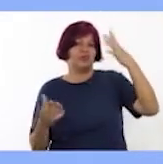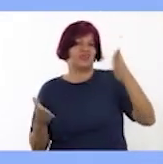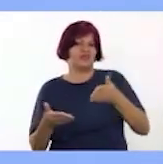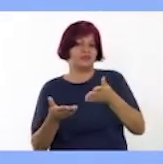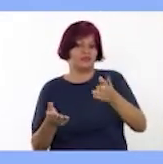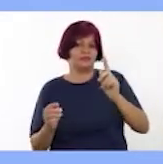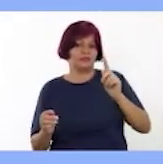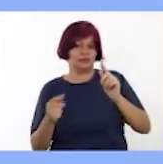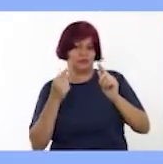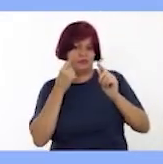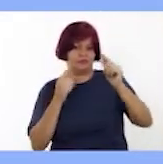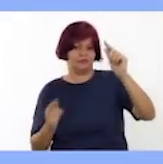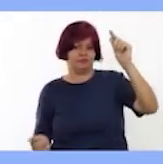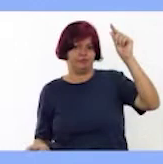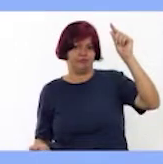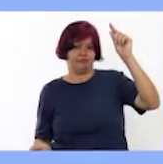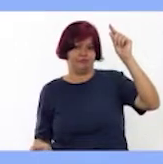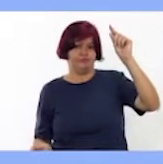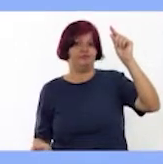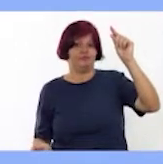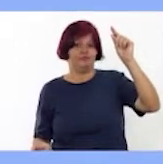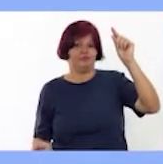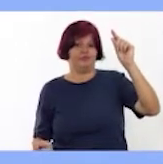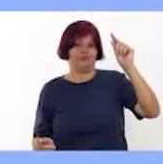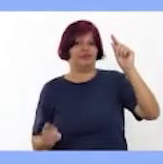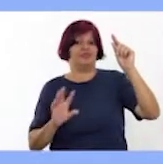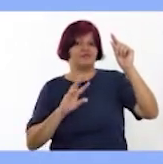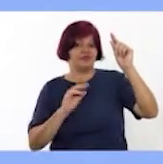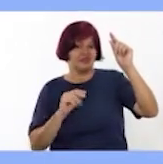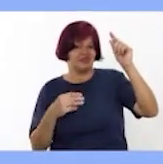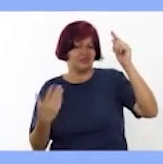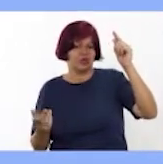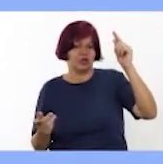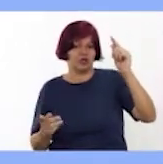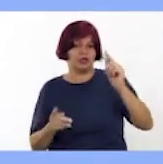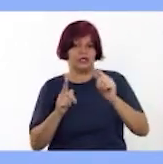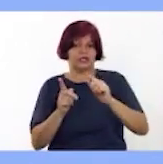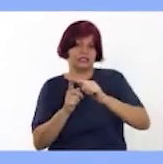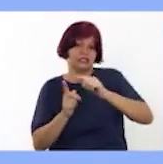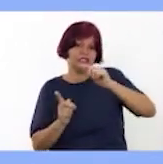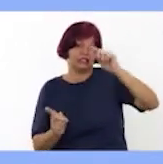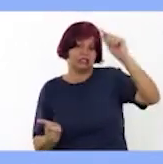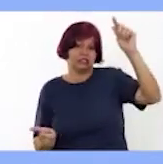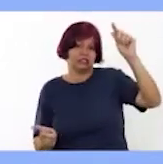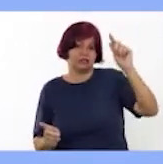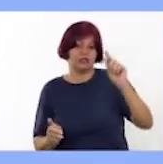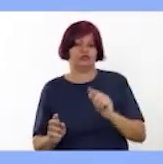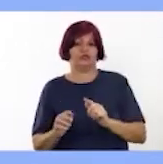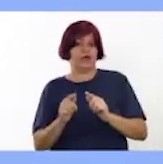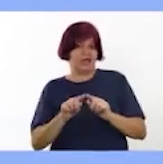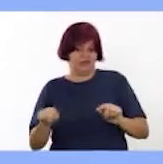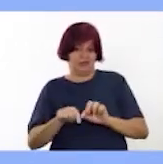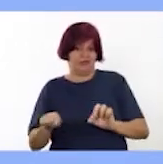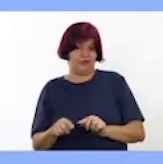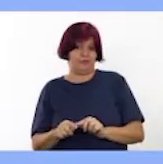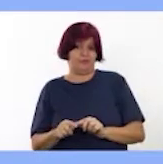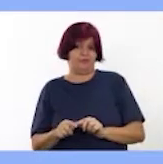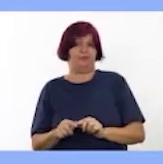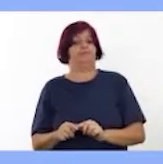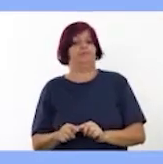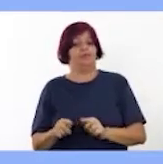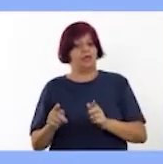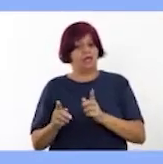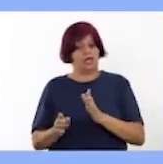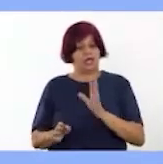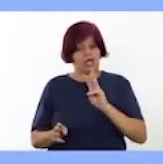premisa esas que ustedes ven ahí y también están declarando esos segmentos MN, o disculpen,